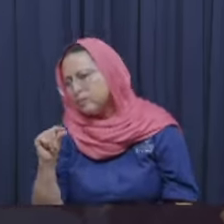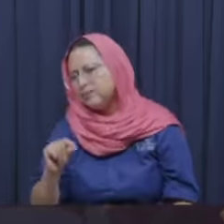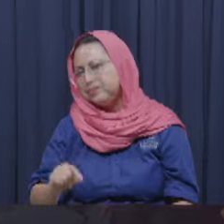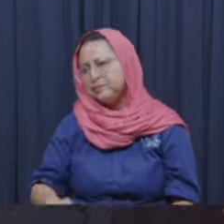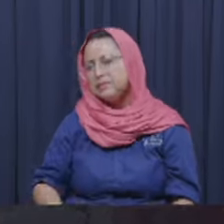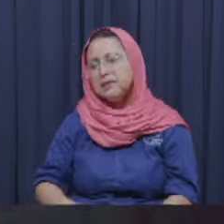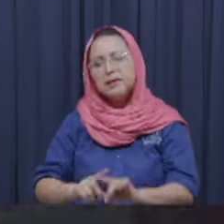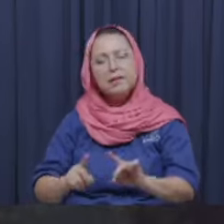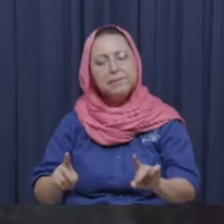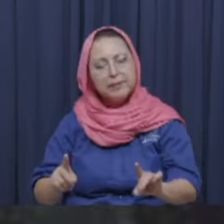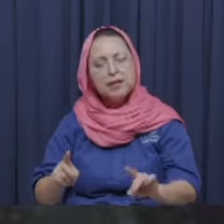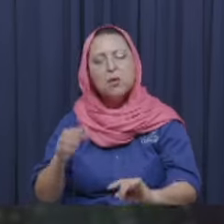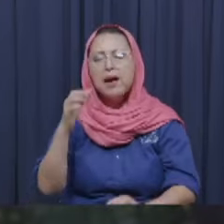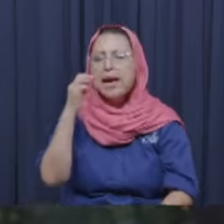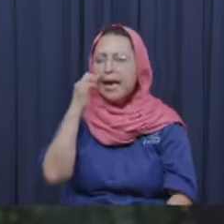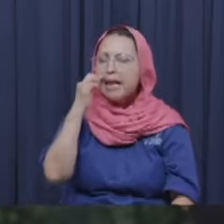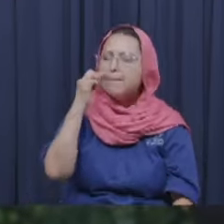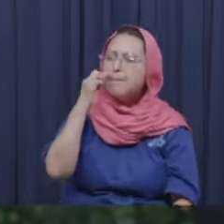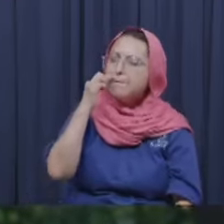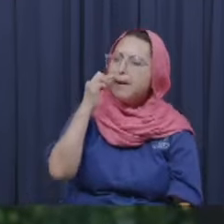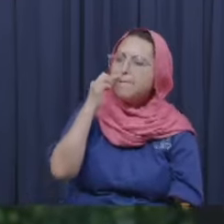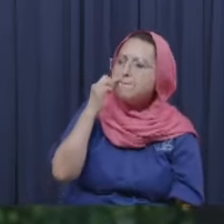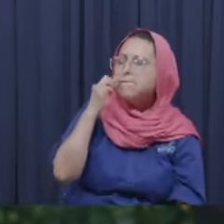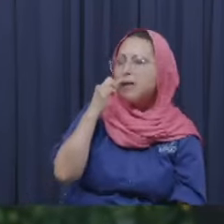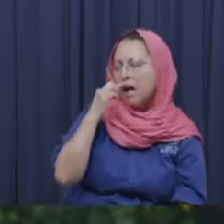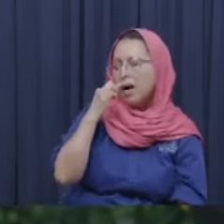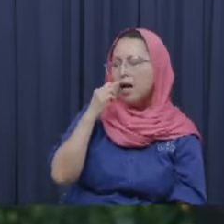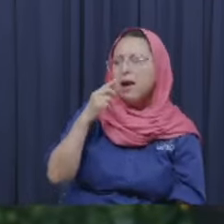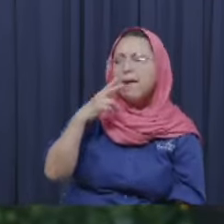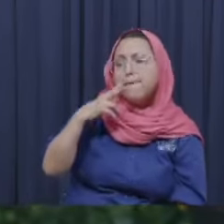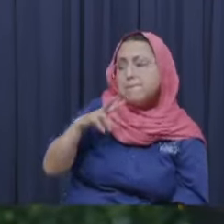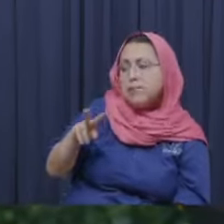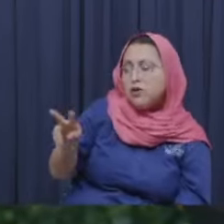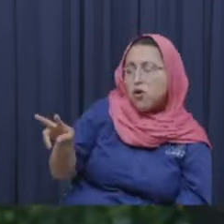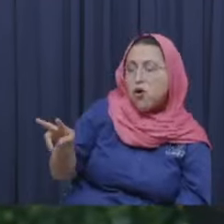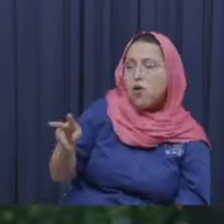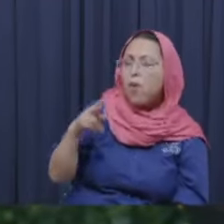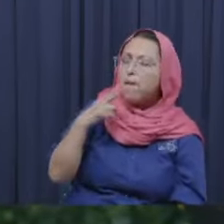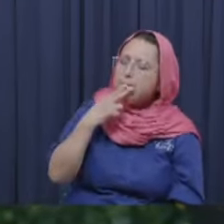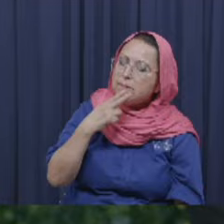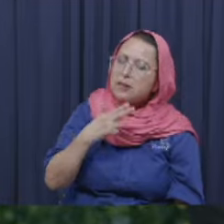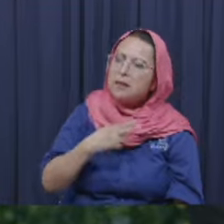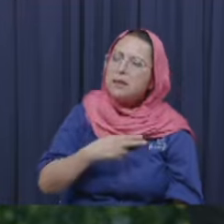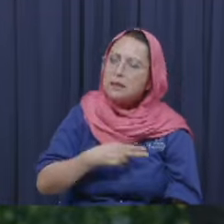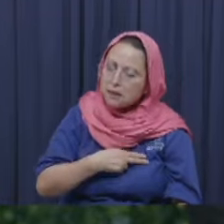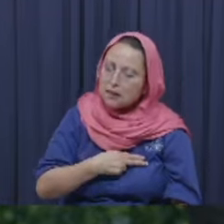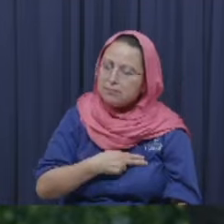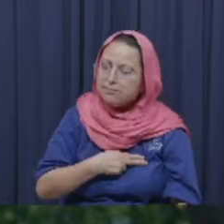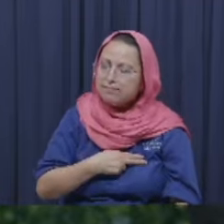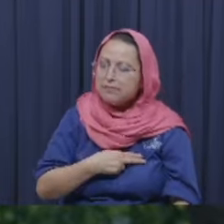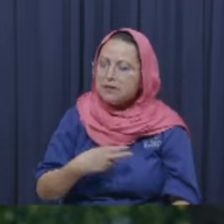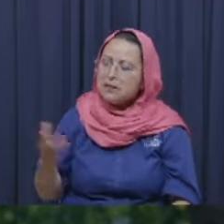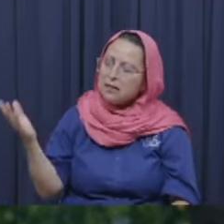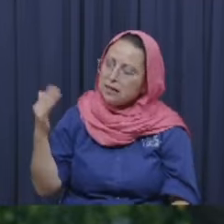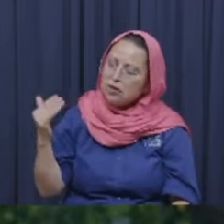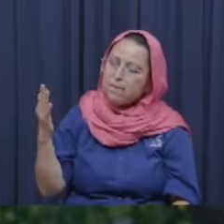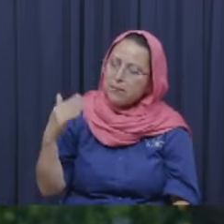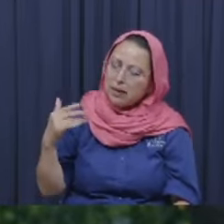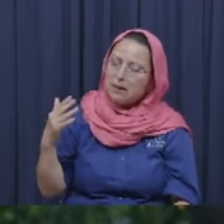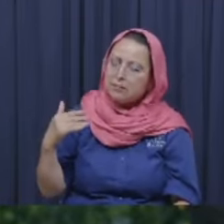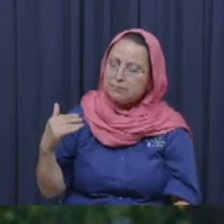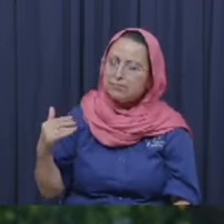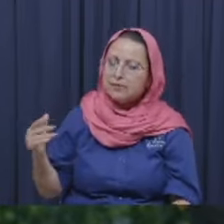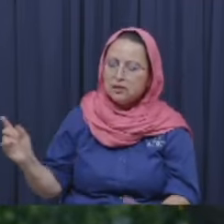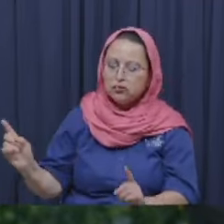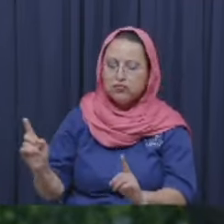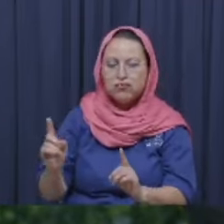Y el Padre lo recibió al ver el espíritu quebrantado y el corazón contrito y humillado. Lo recibió.